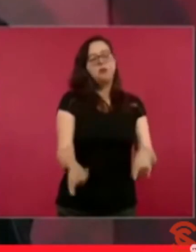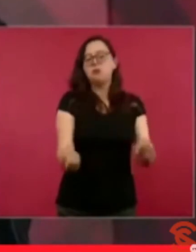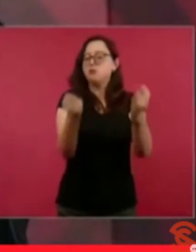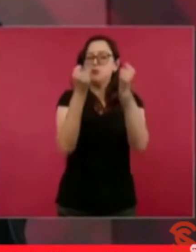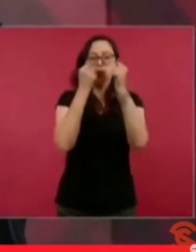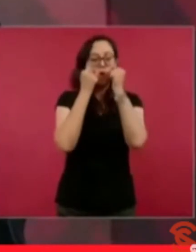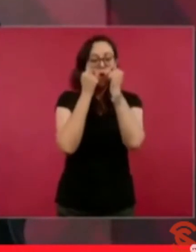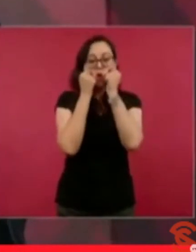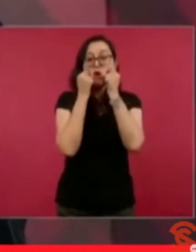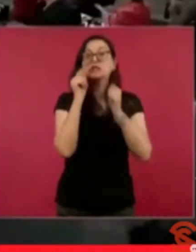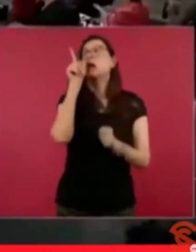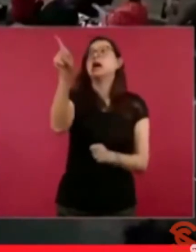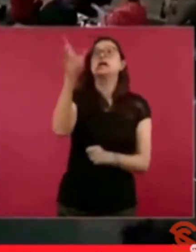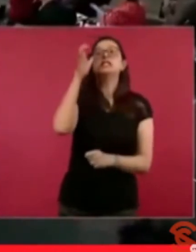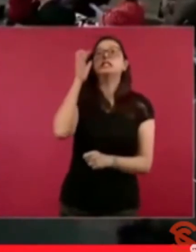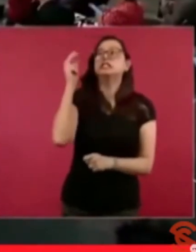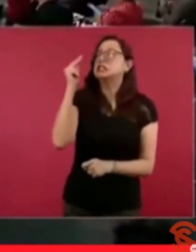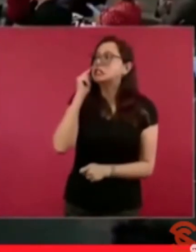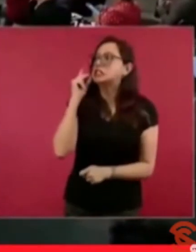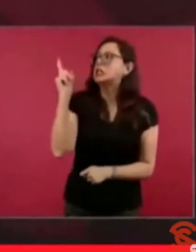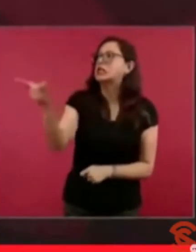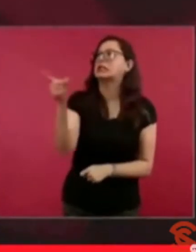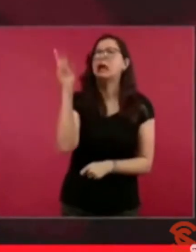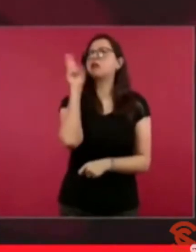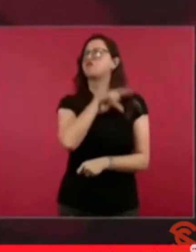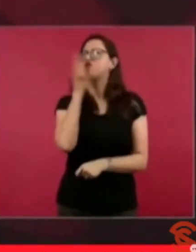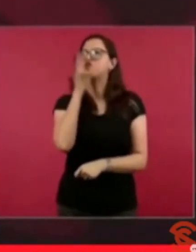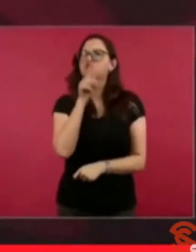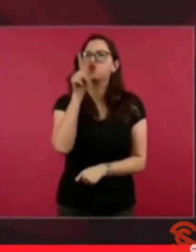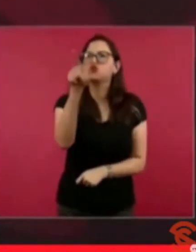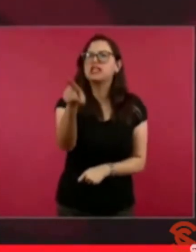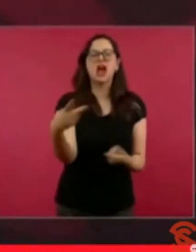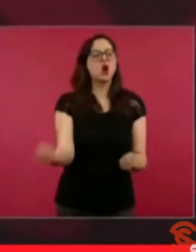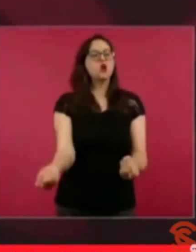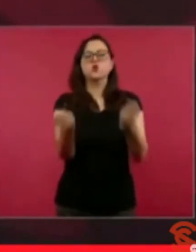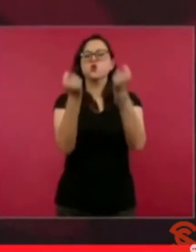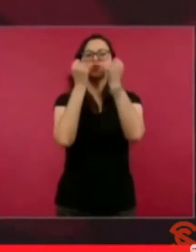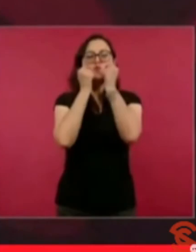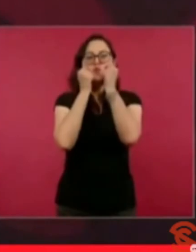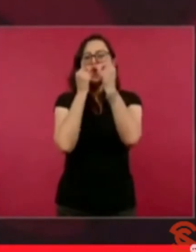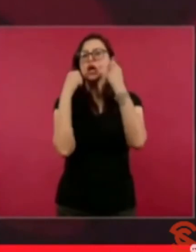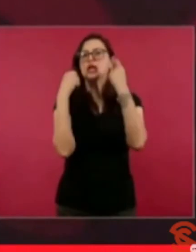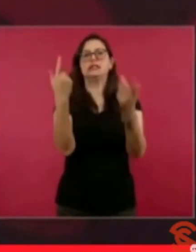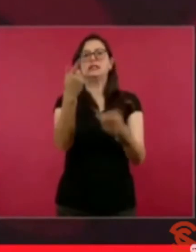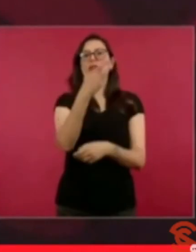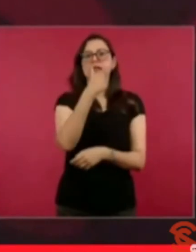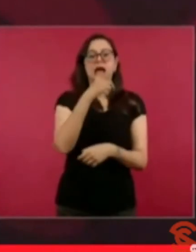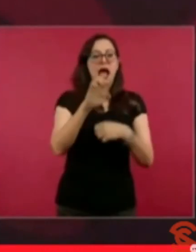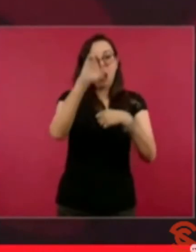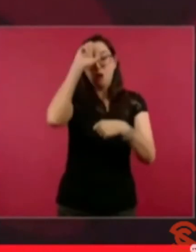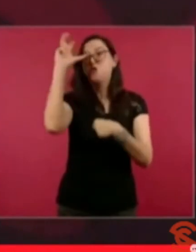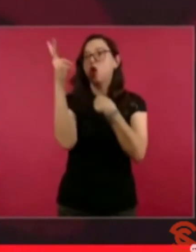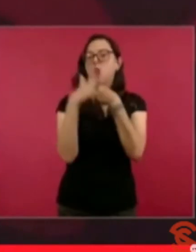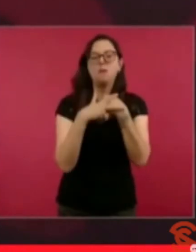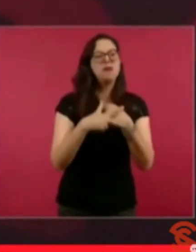el gobierno de China, el gobierno de Rusia, de la Unión Europea,